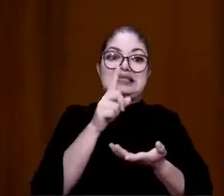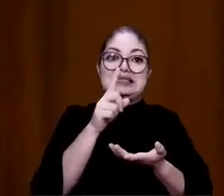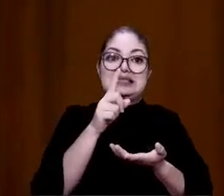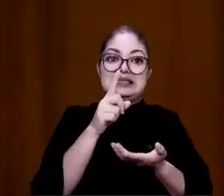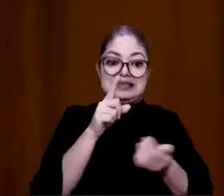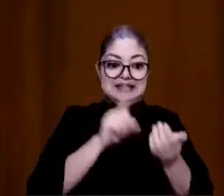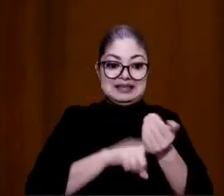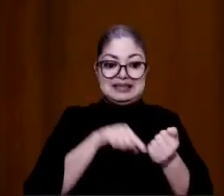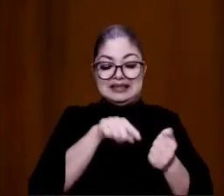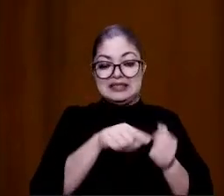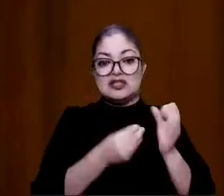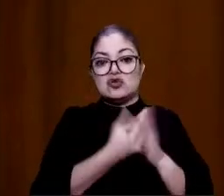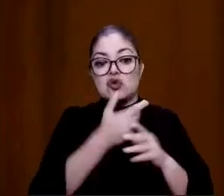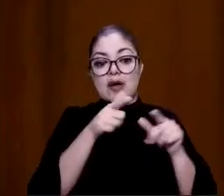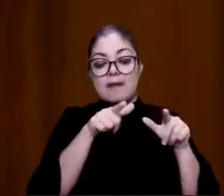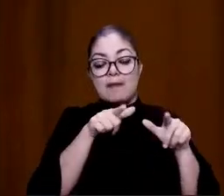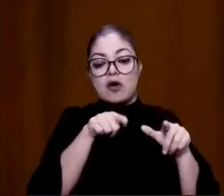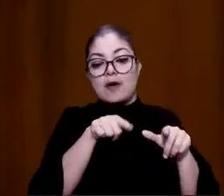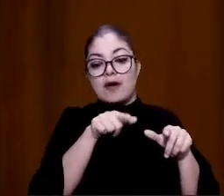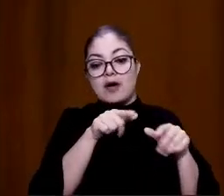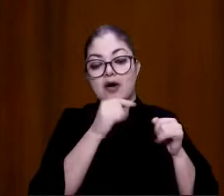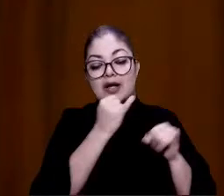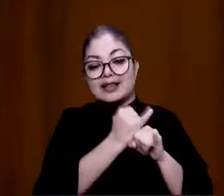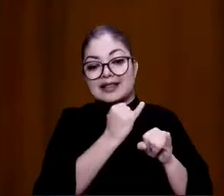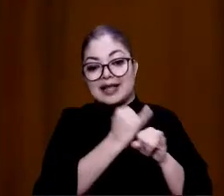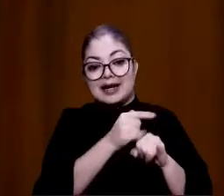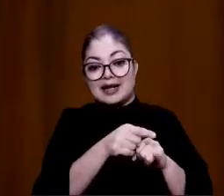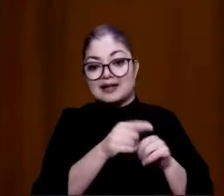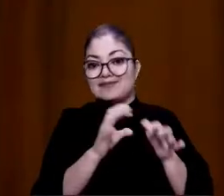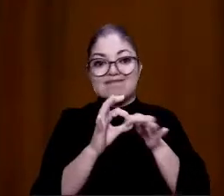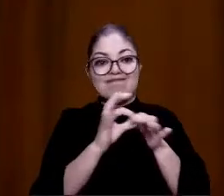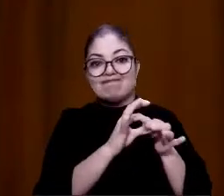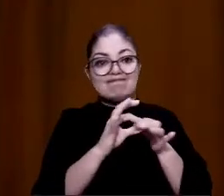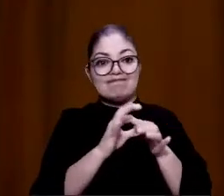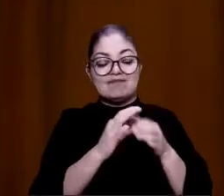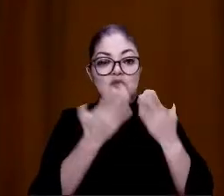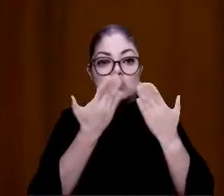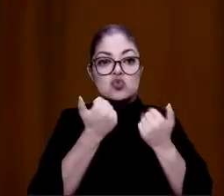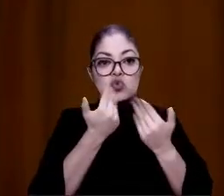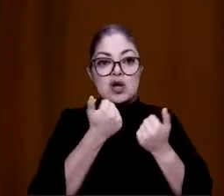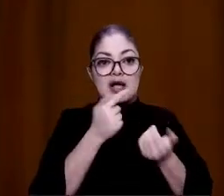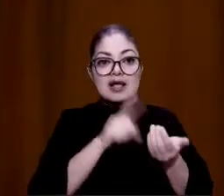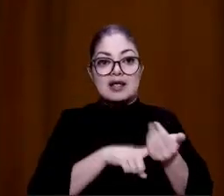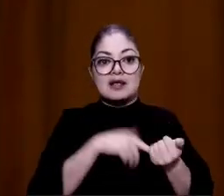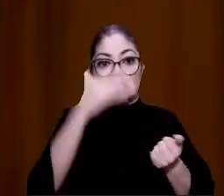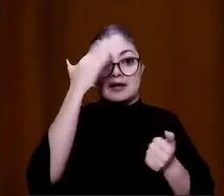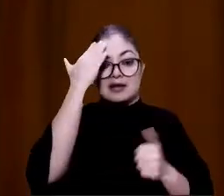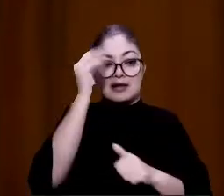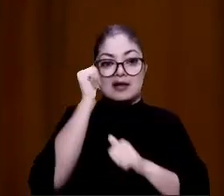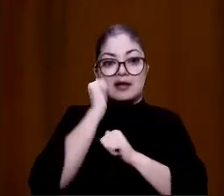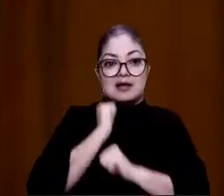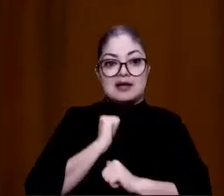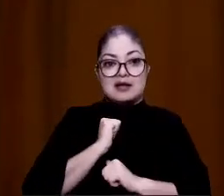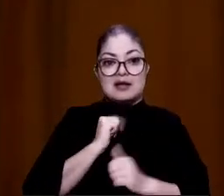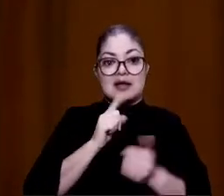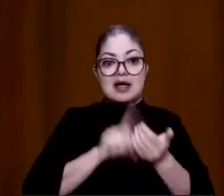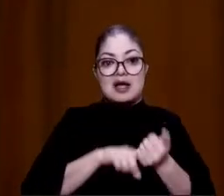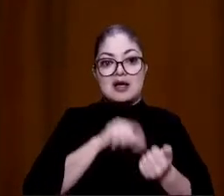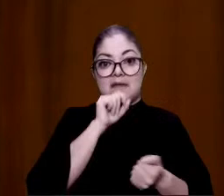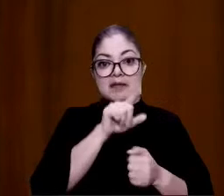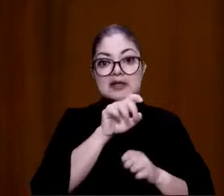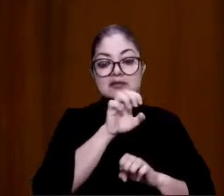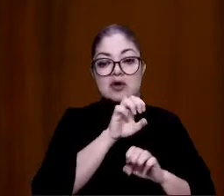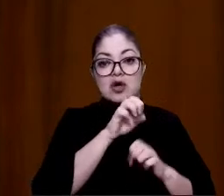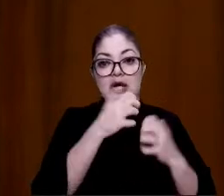leen no estaban unificadas primero con los centros de mando de las propias